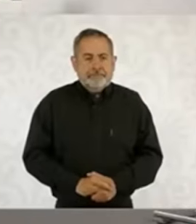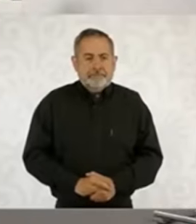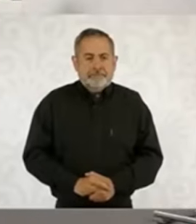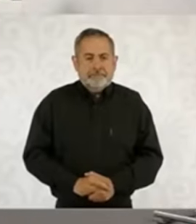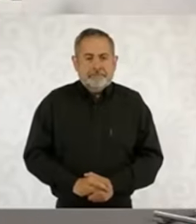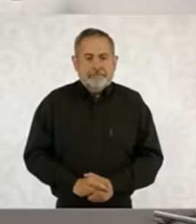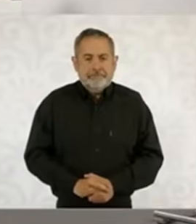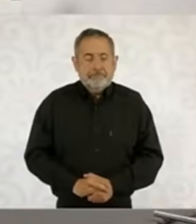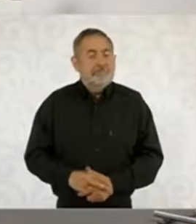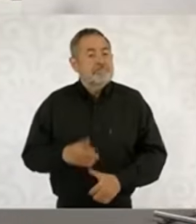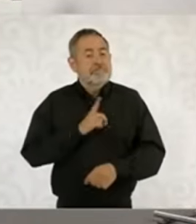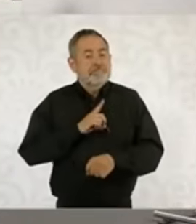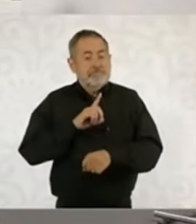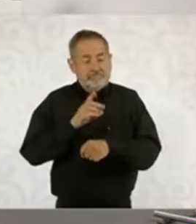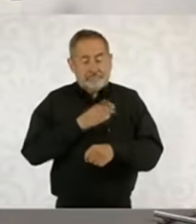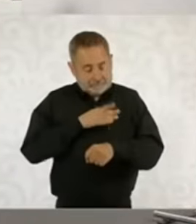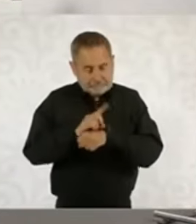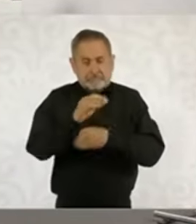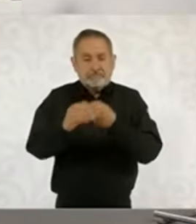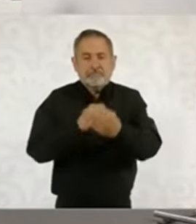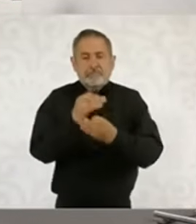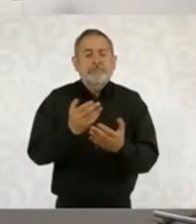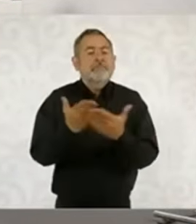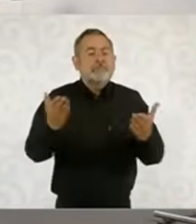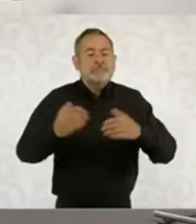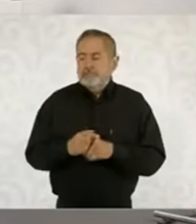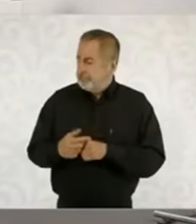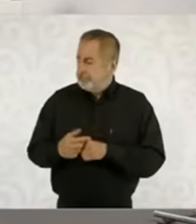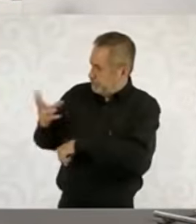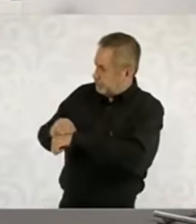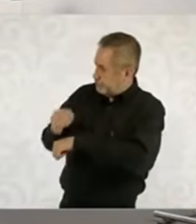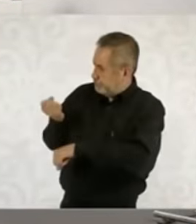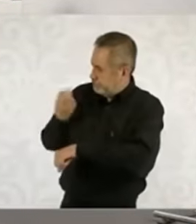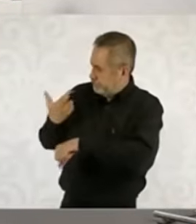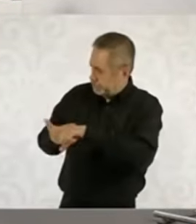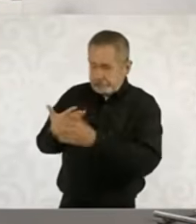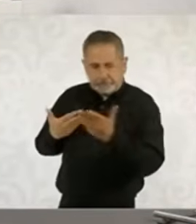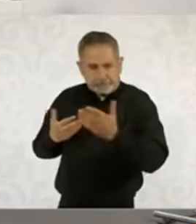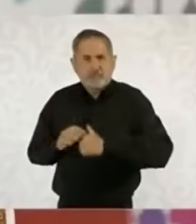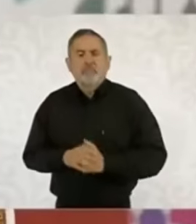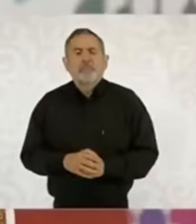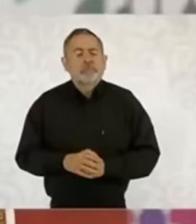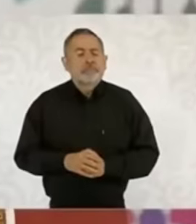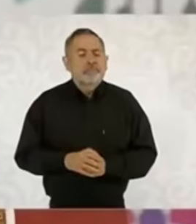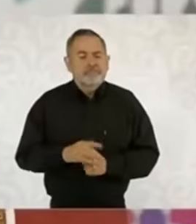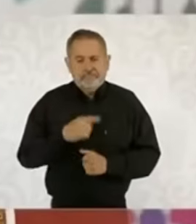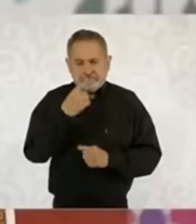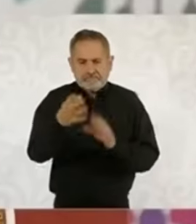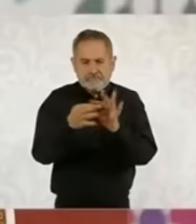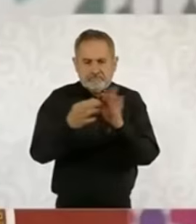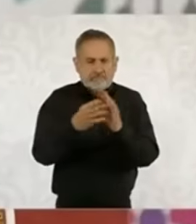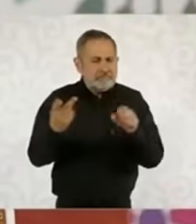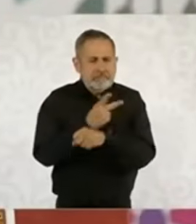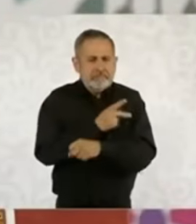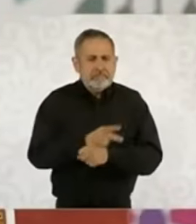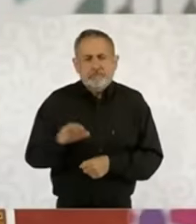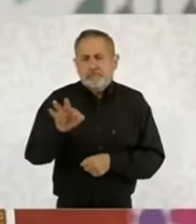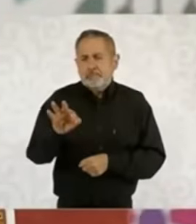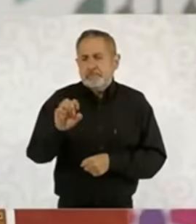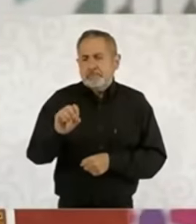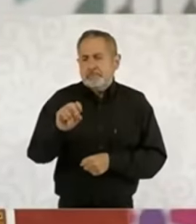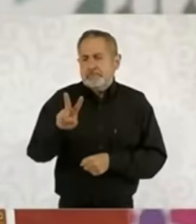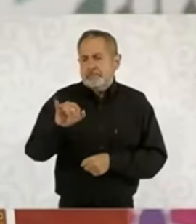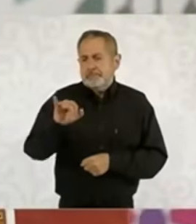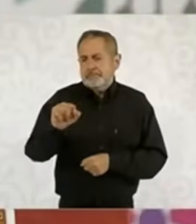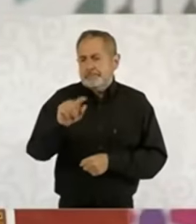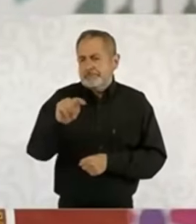Buenos días a todas y todos. Me permito, con el permiso de la secretaria, compartir los avances en el FOVISSSTE. Adelante,